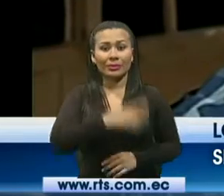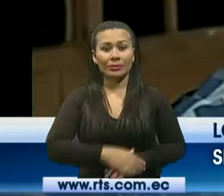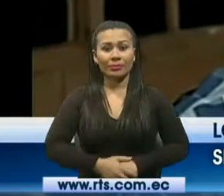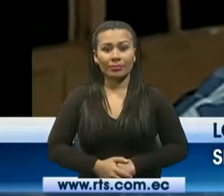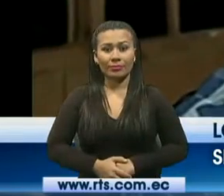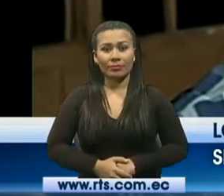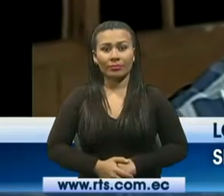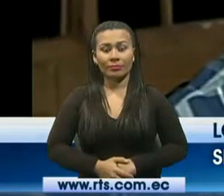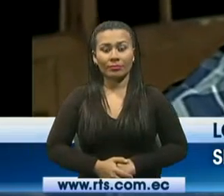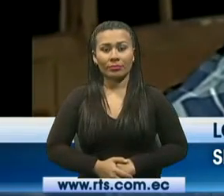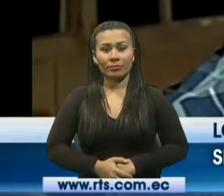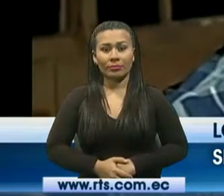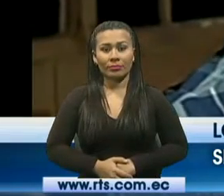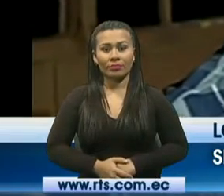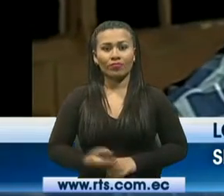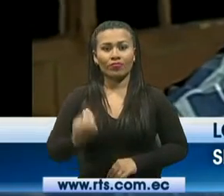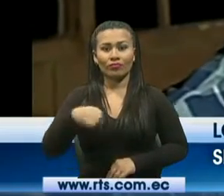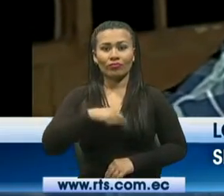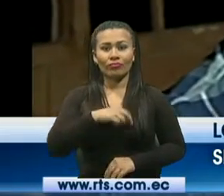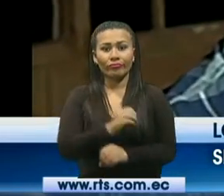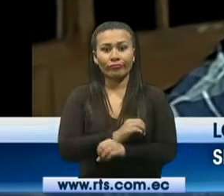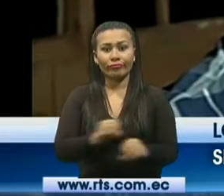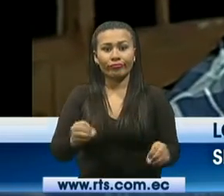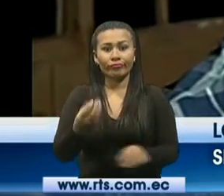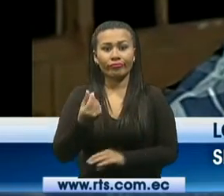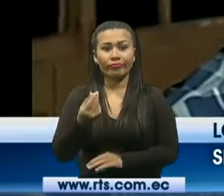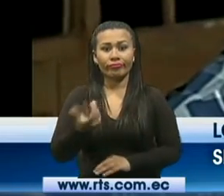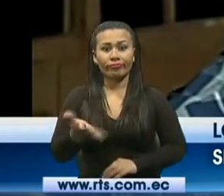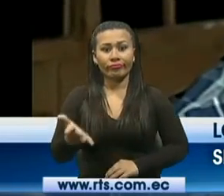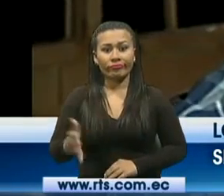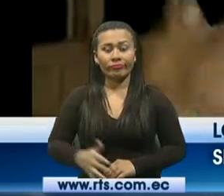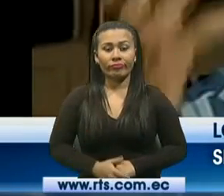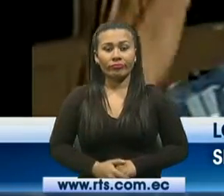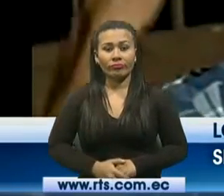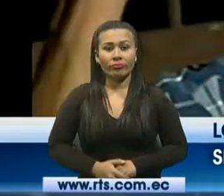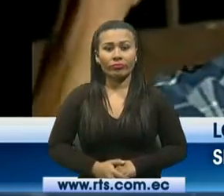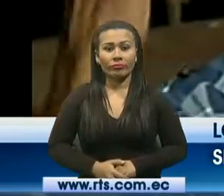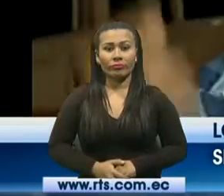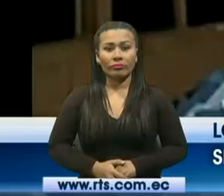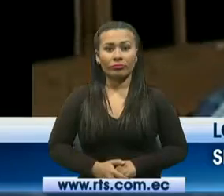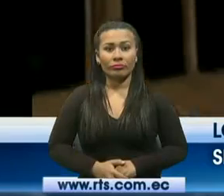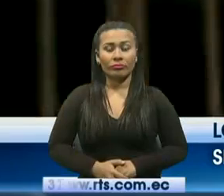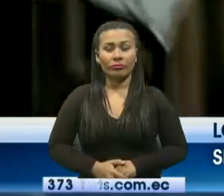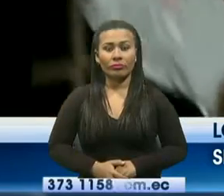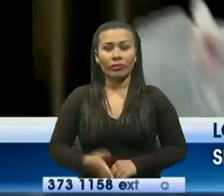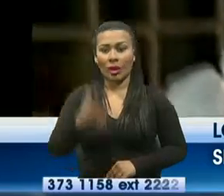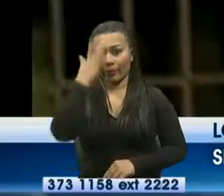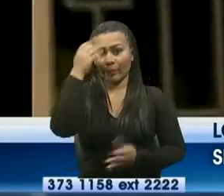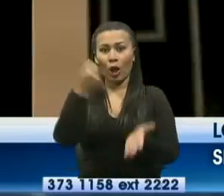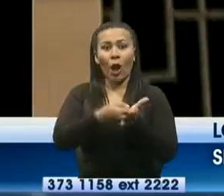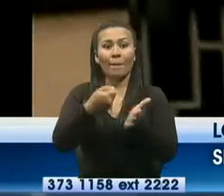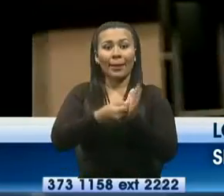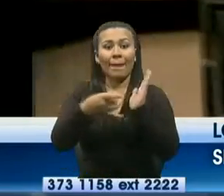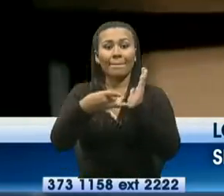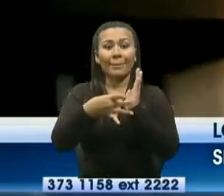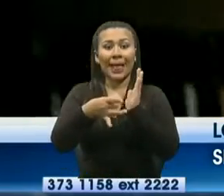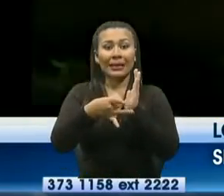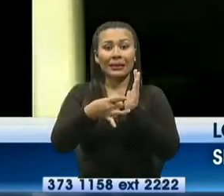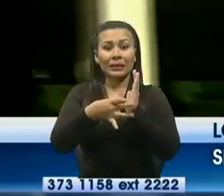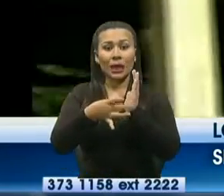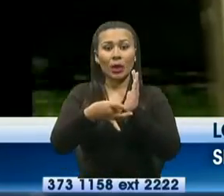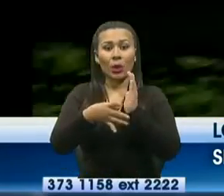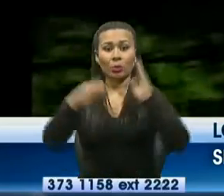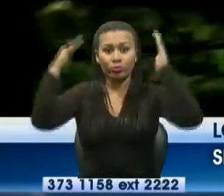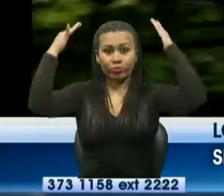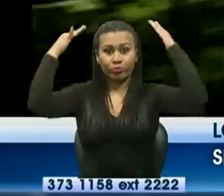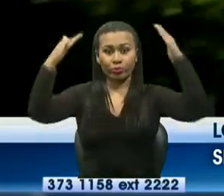porque hemos quedado sin dinero y todo, poniendo plástico porque no tenemos para una carpa. Hemos pedido carpa y